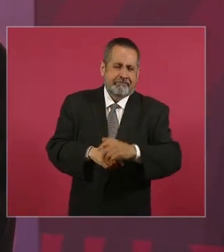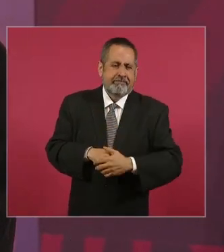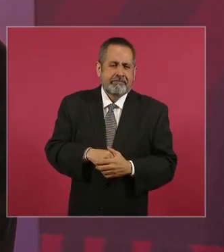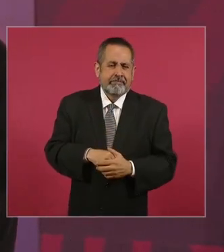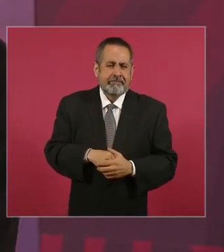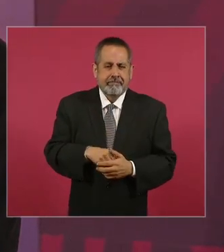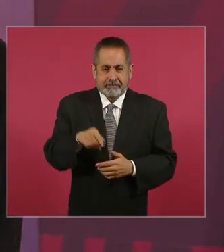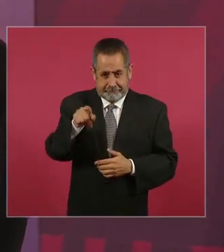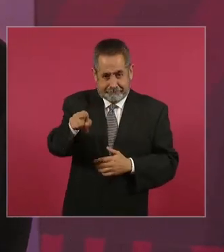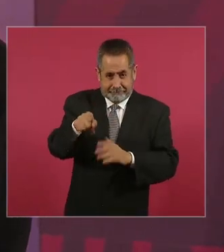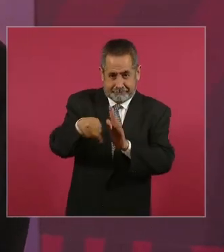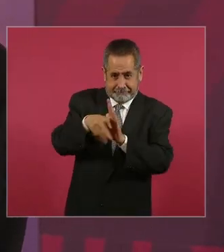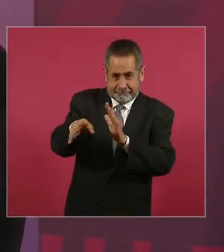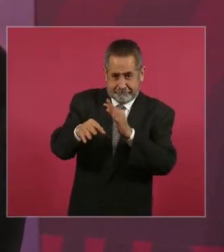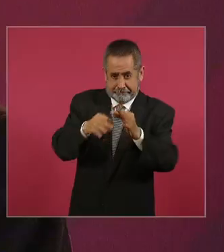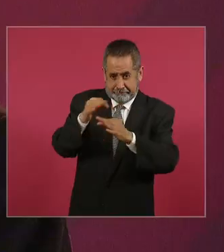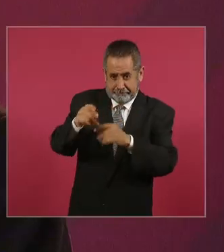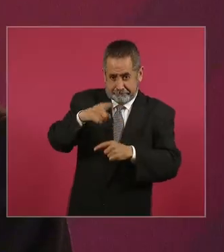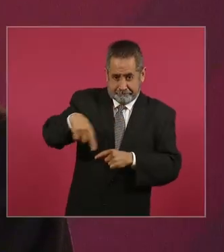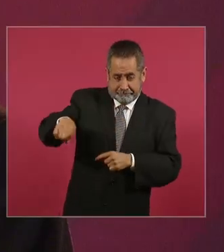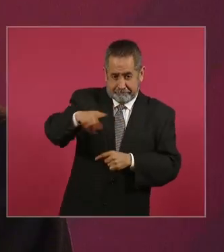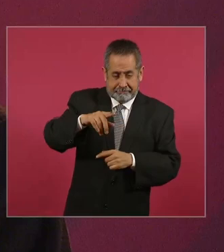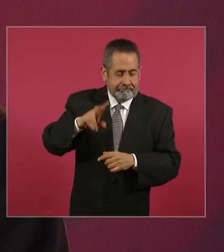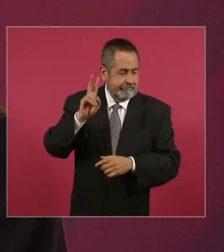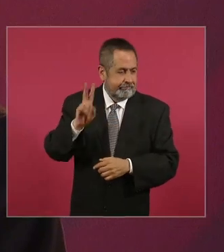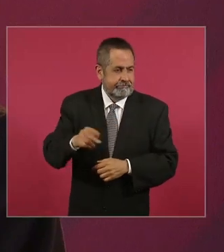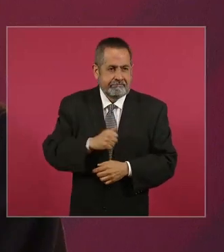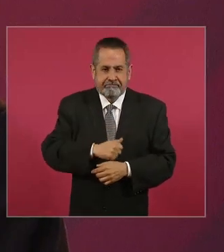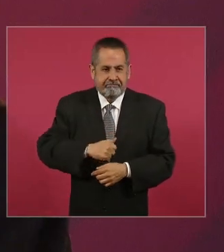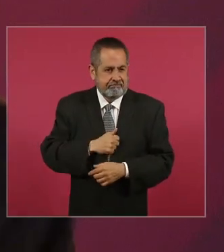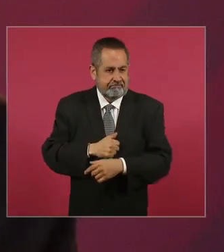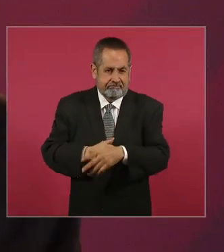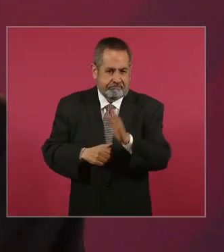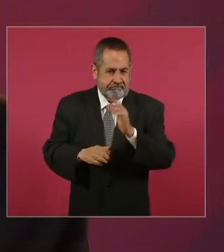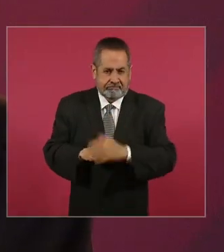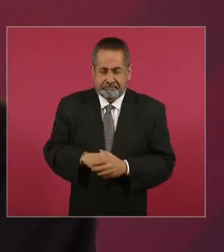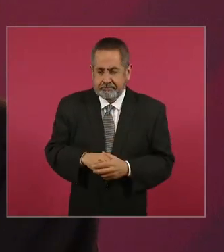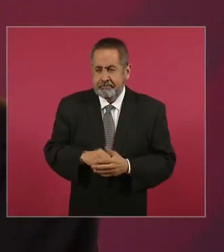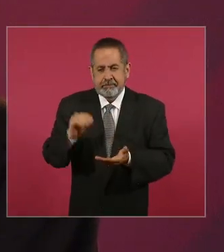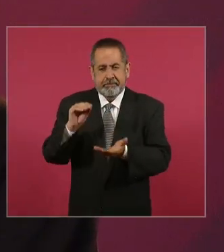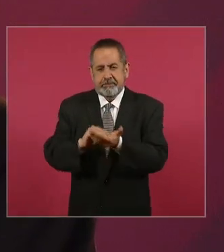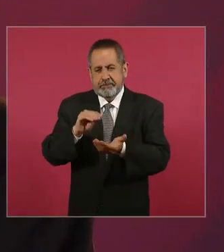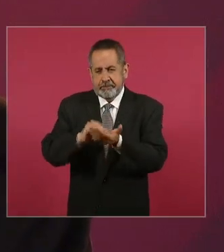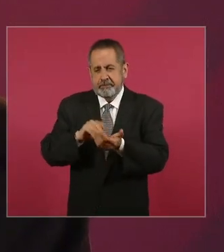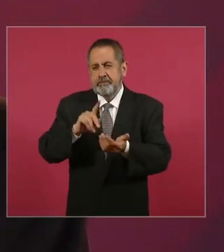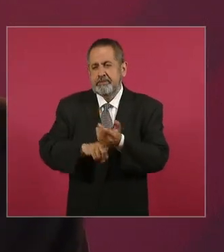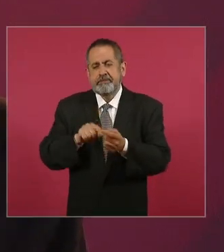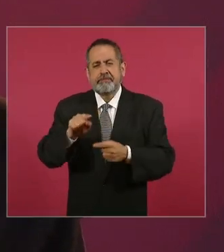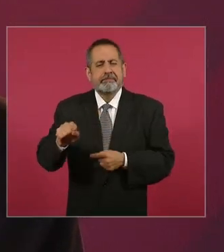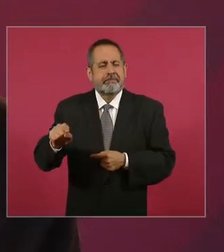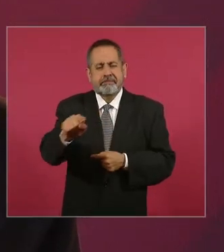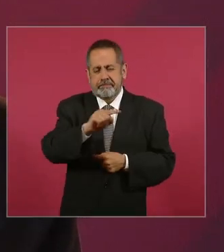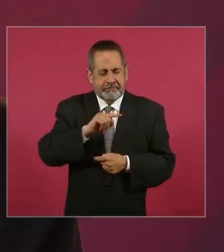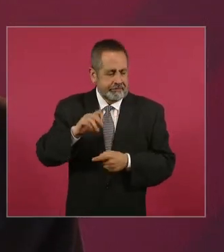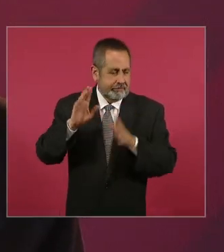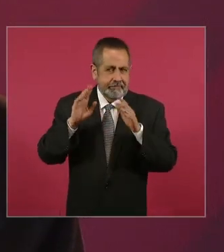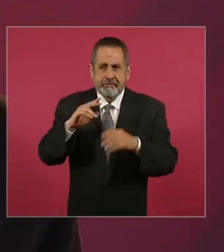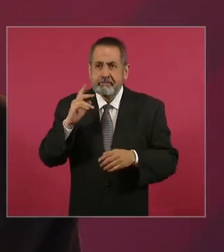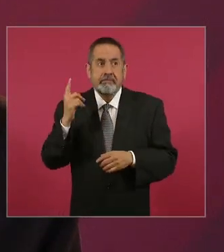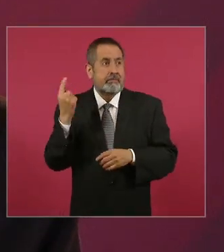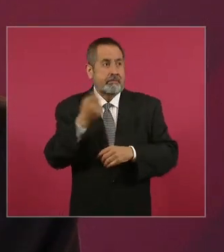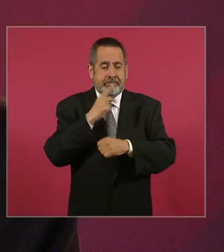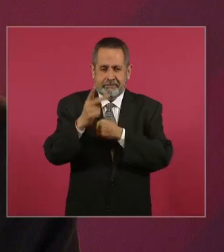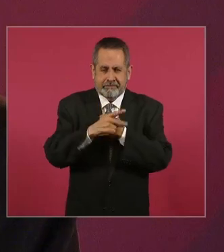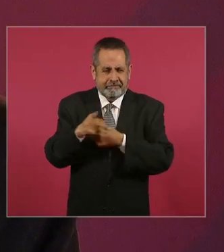ese periodismo que lamentablemente predomina en nuestro país es